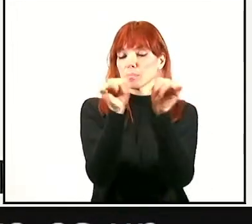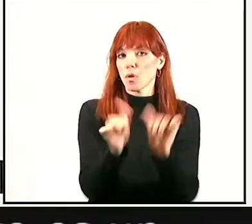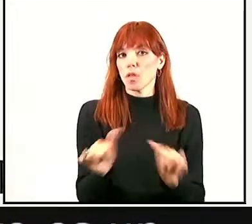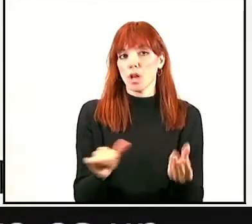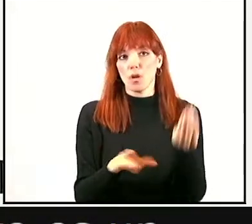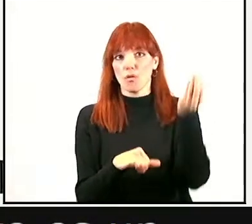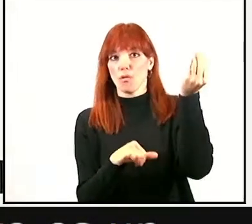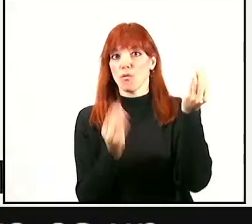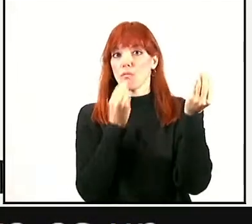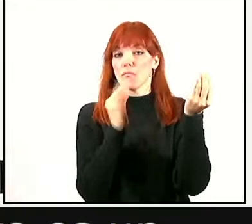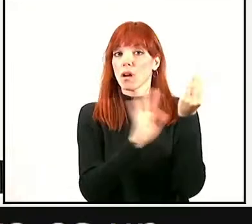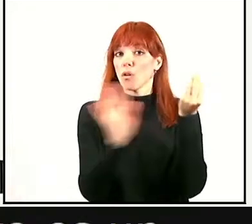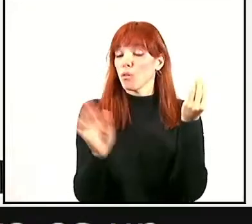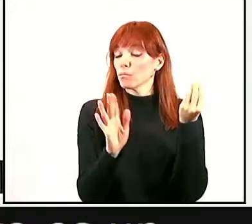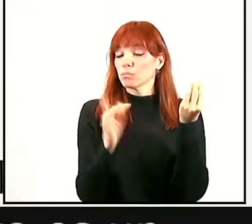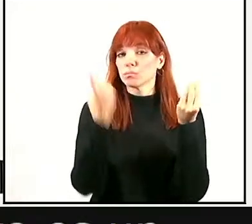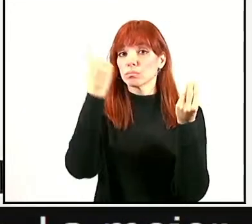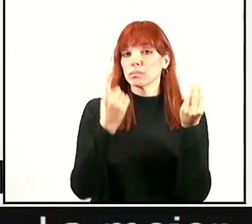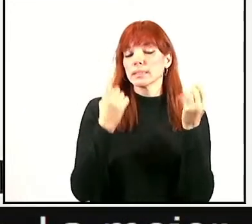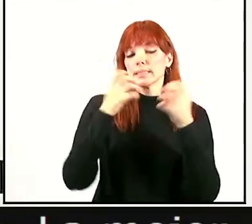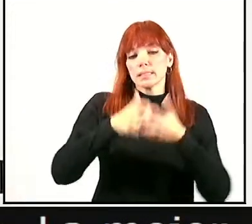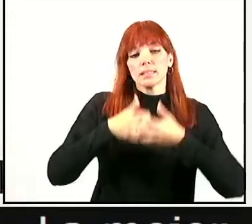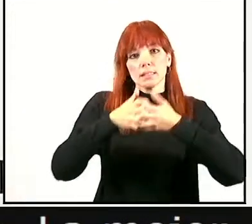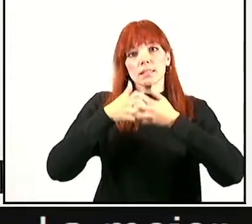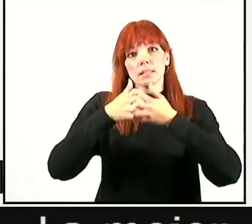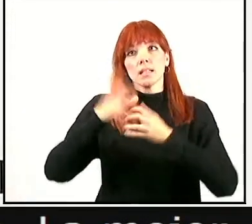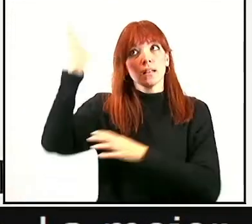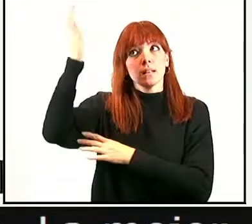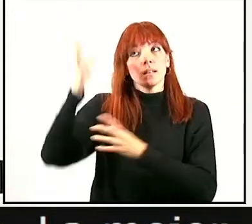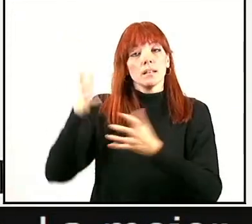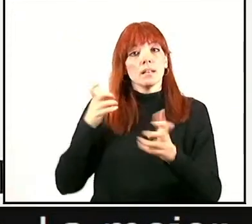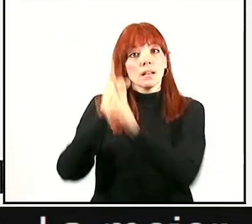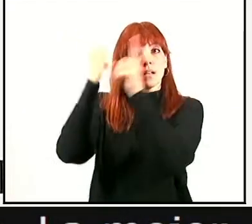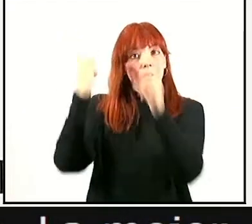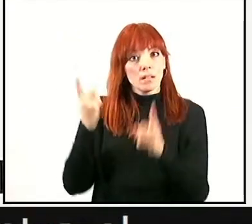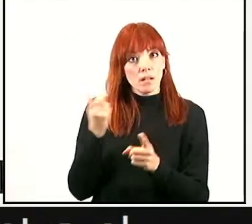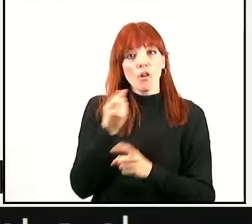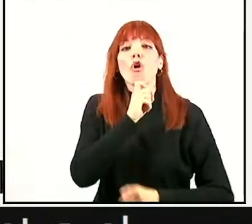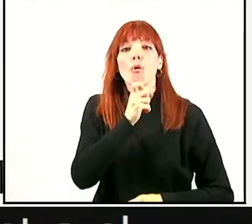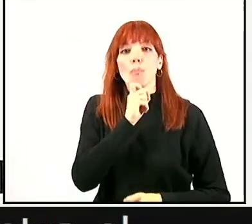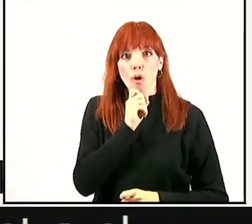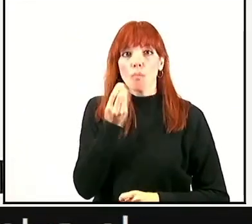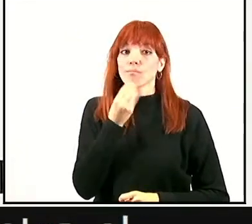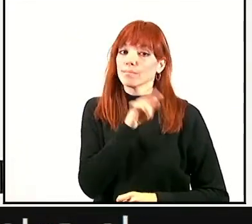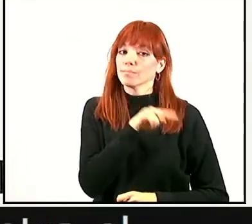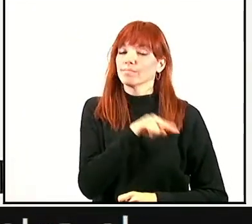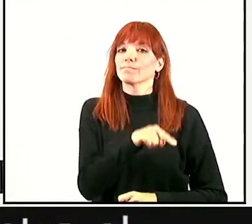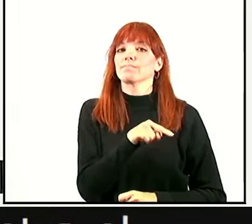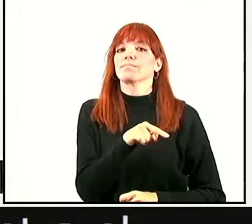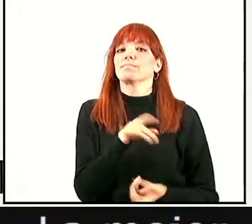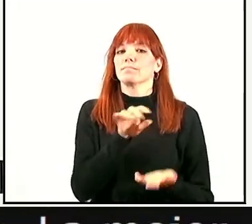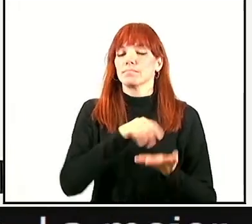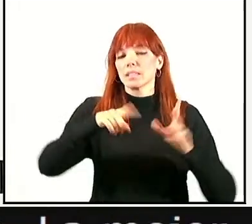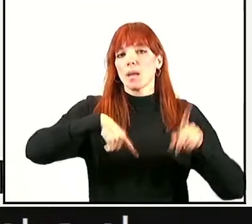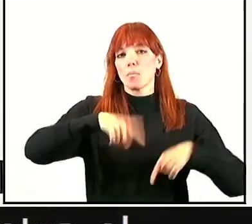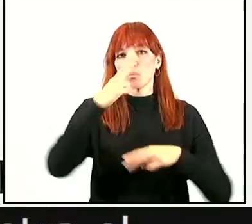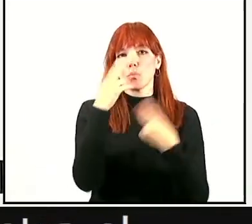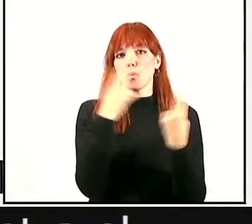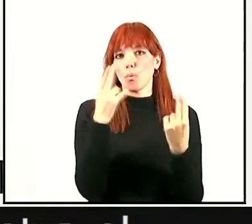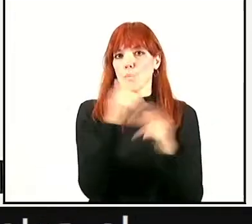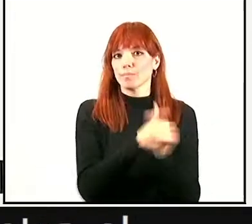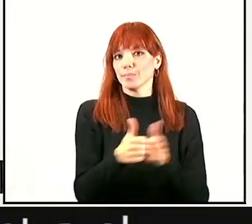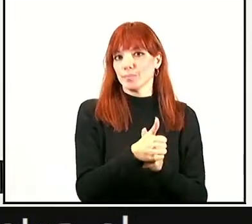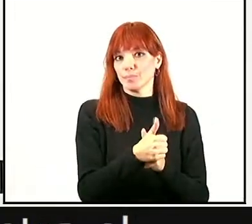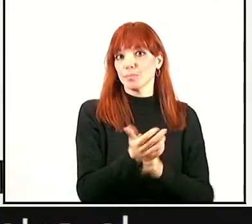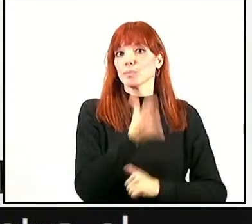mejor manera o una de las maneras de luchar contra el cambio climático precisamente es la utilización del transporte público. Lo